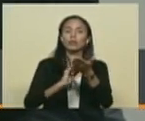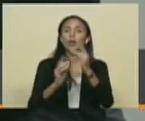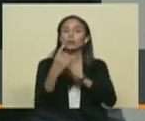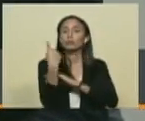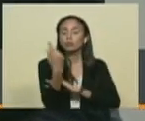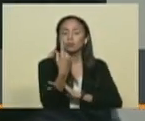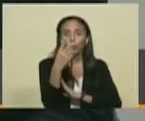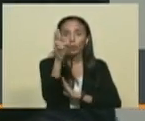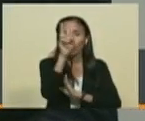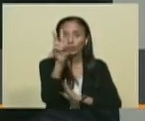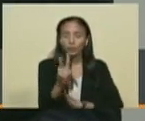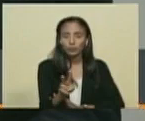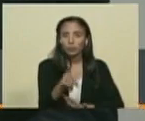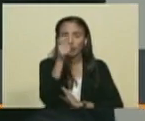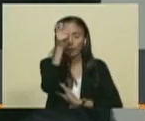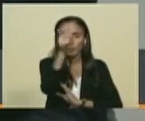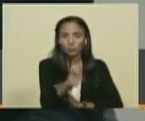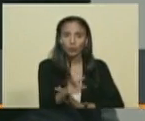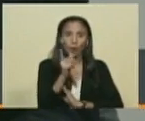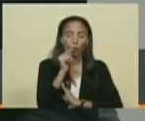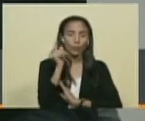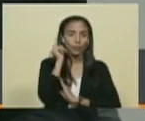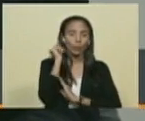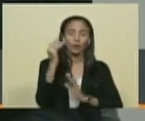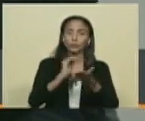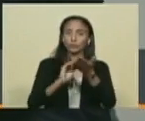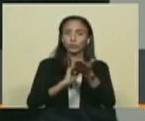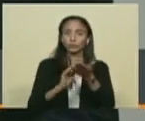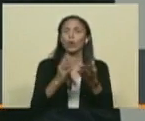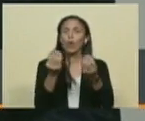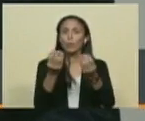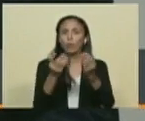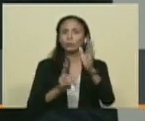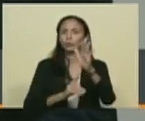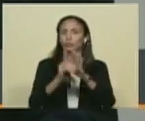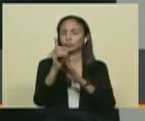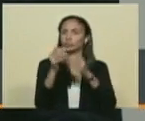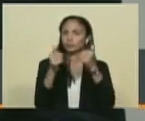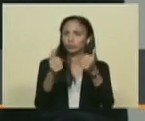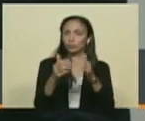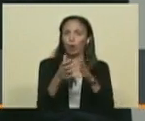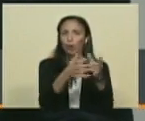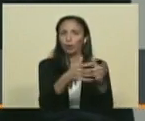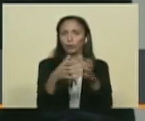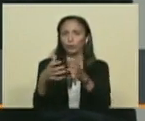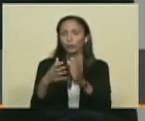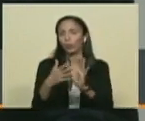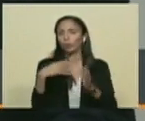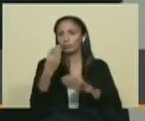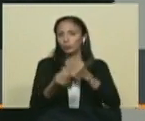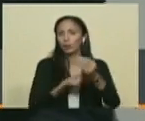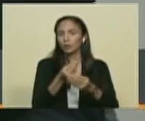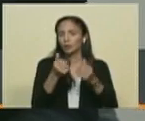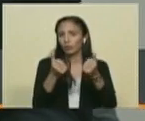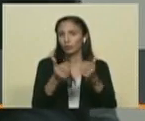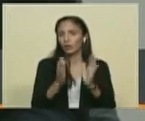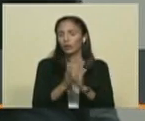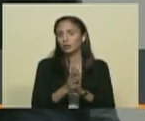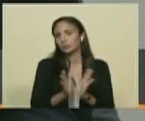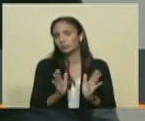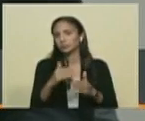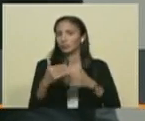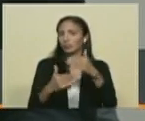las venezolanas y a los venezolanos. Hemos avanzado mucho, las partes hemos establecido